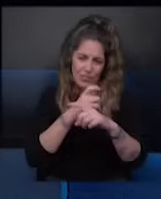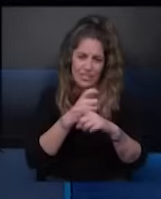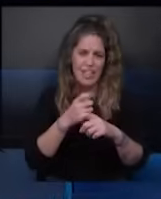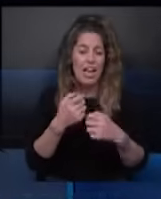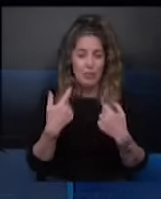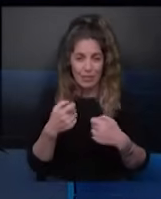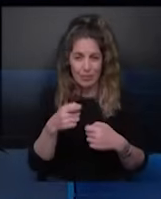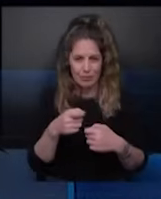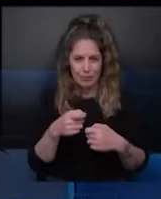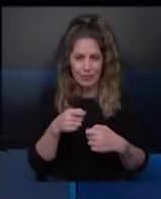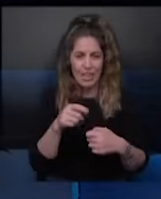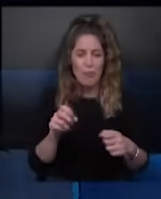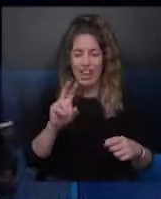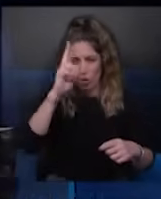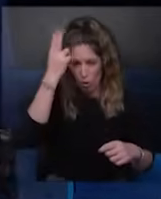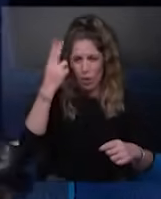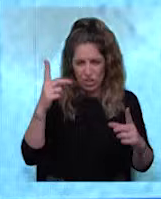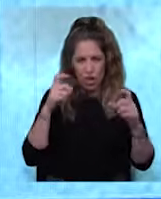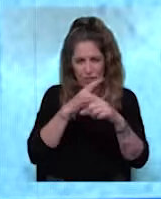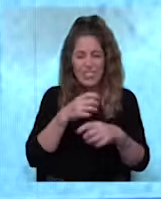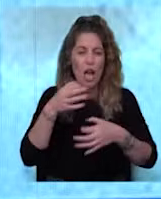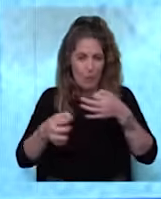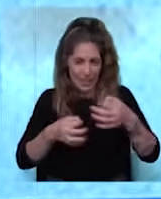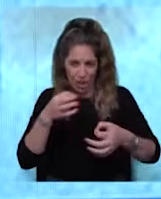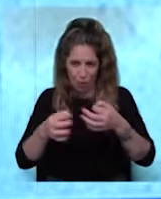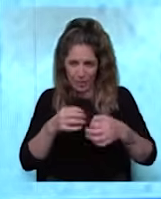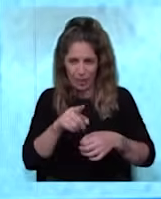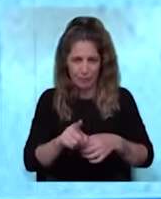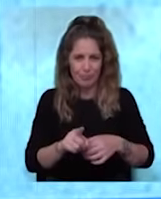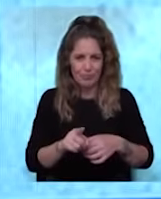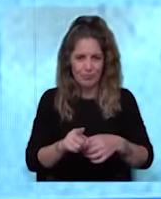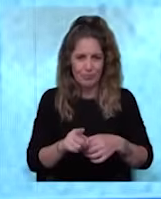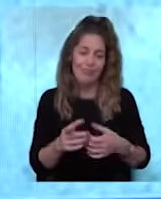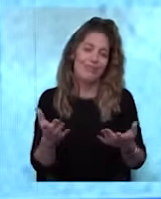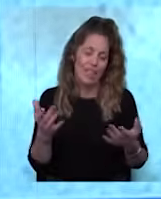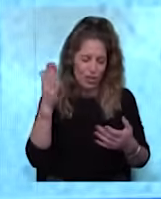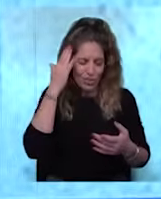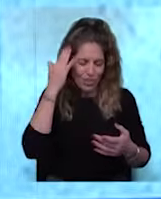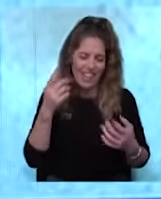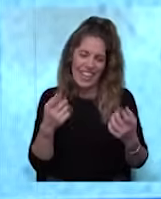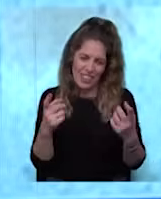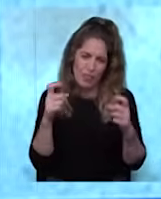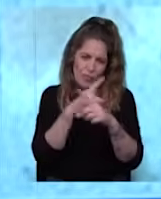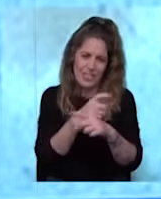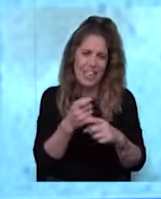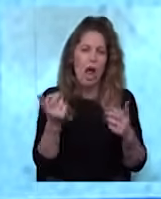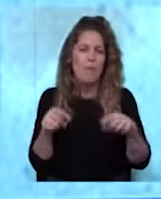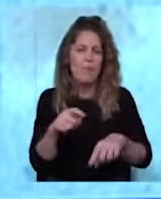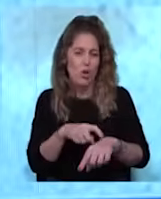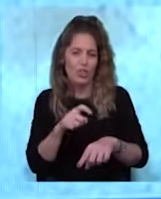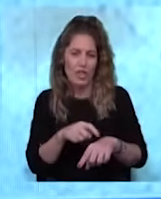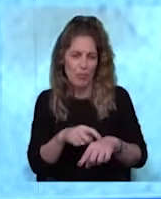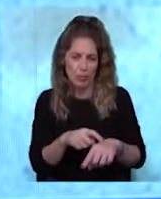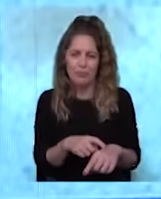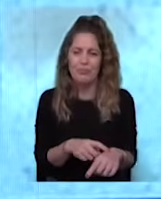la para el uruguayos s que no cuesta sincronizar cosas no porque decimos sincronizar cosas y no llegamos todo a